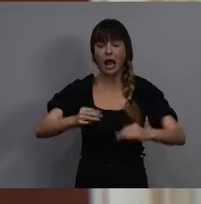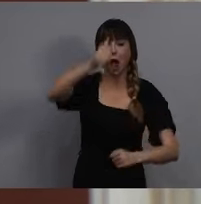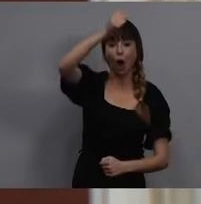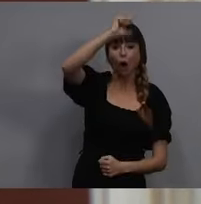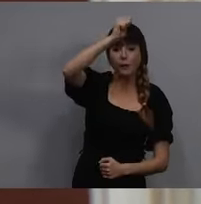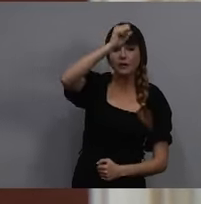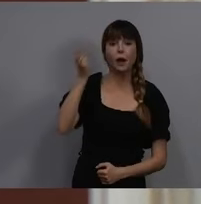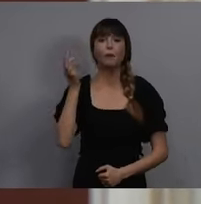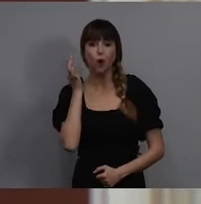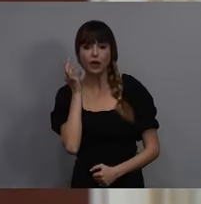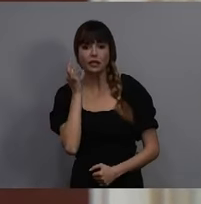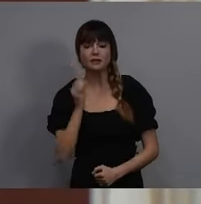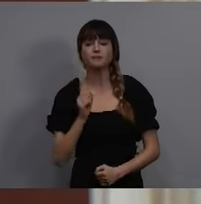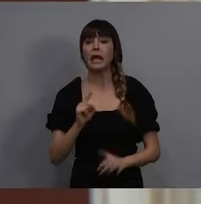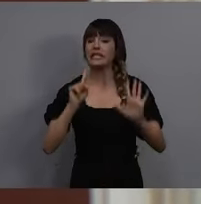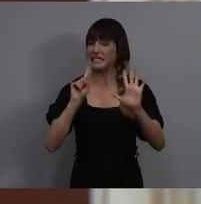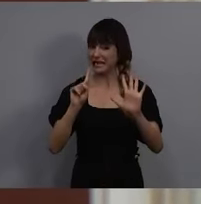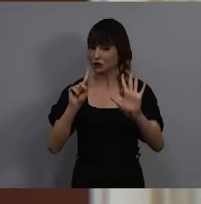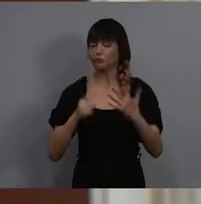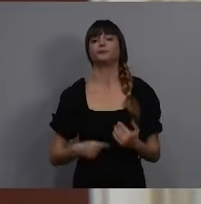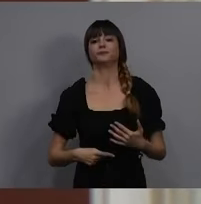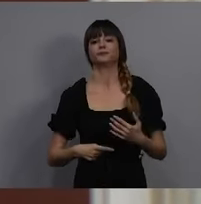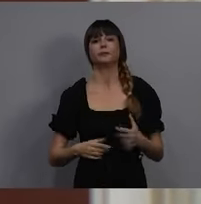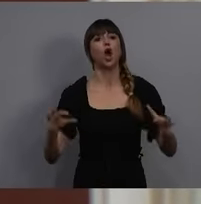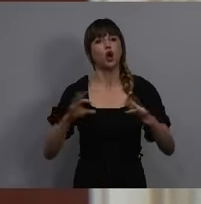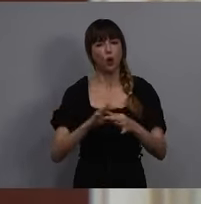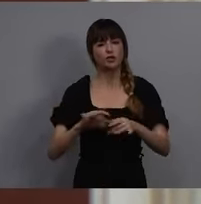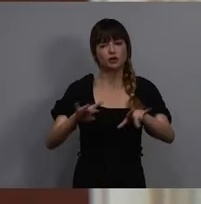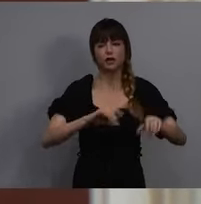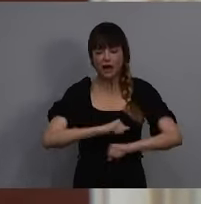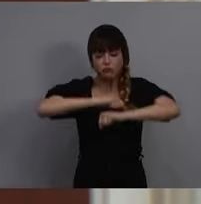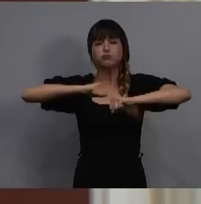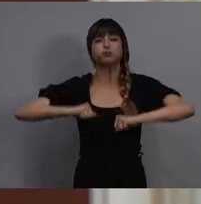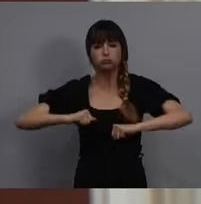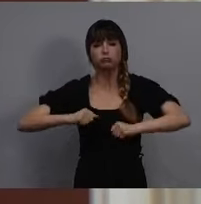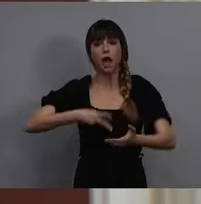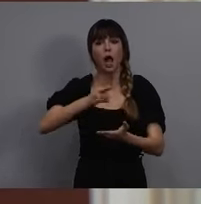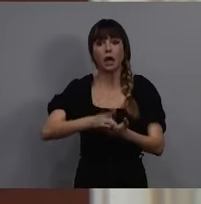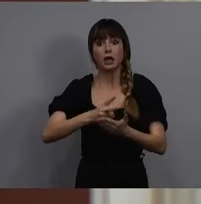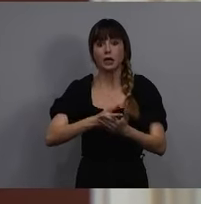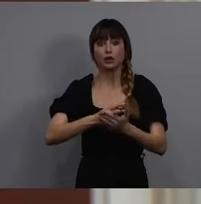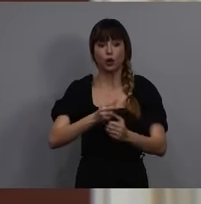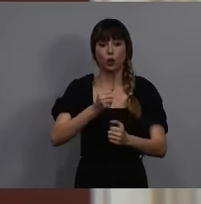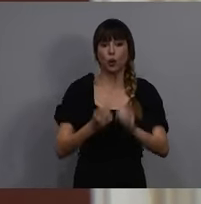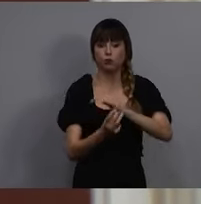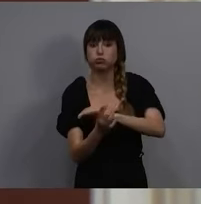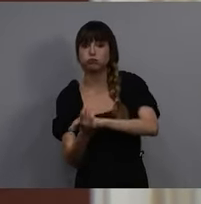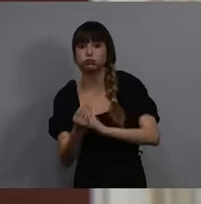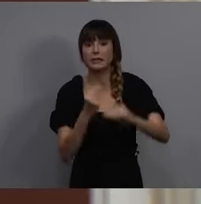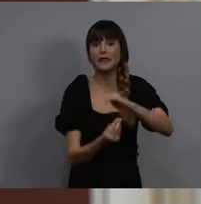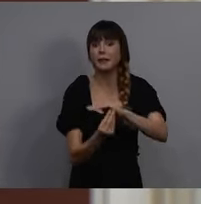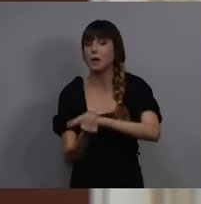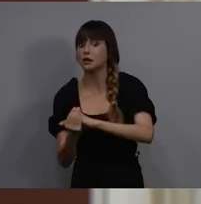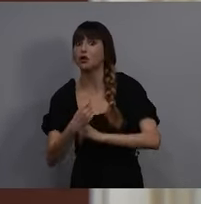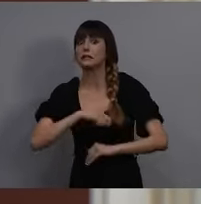y mujeres en sexto lugar fortalecer la cohesión territorial hacer frente al reto demográfico que sufren buena parte de la